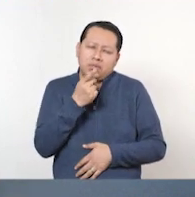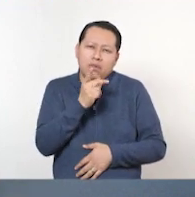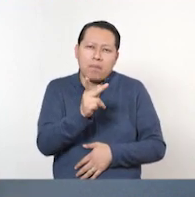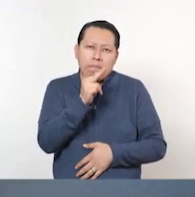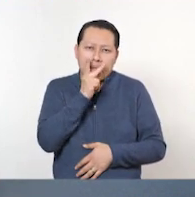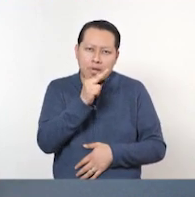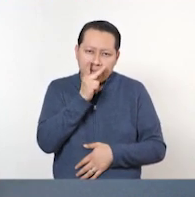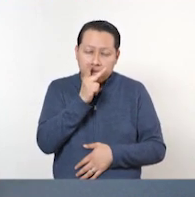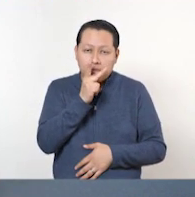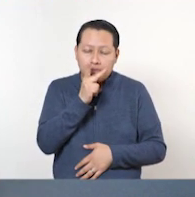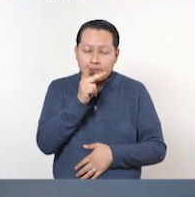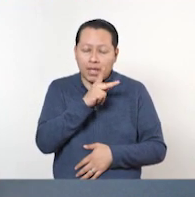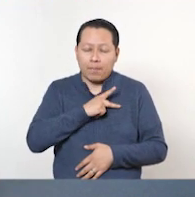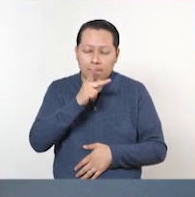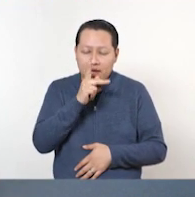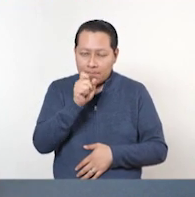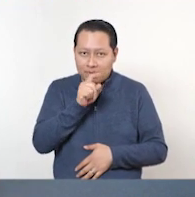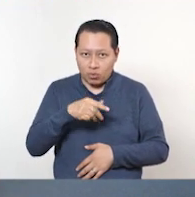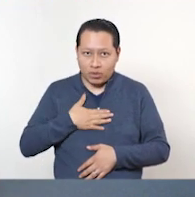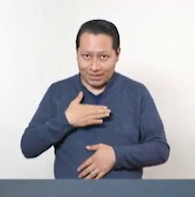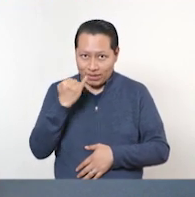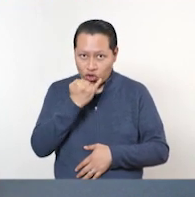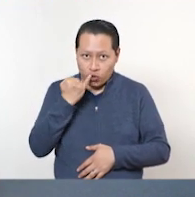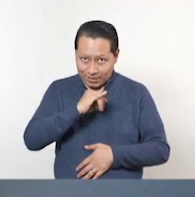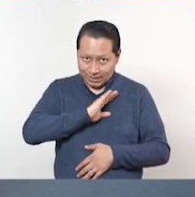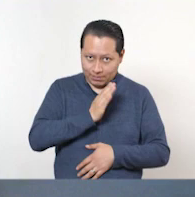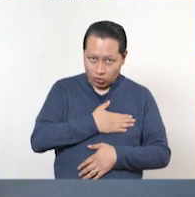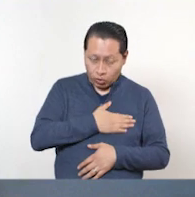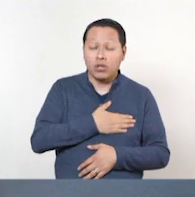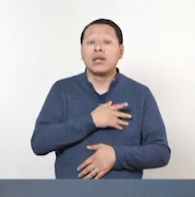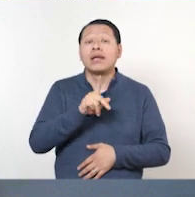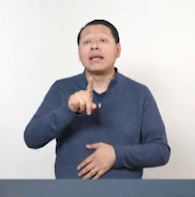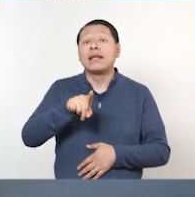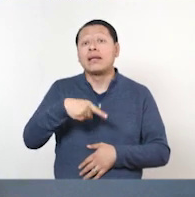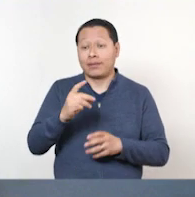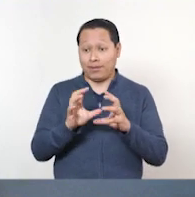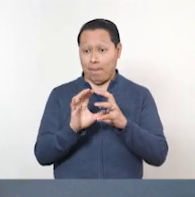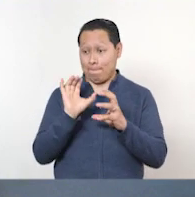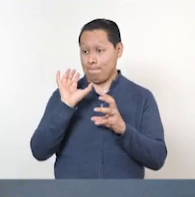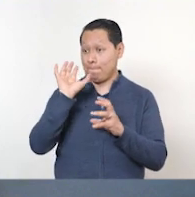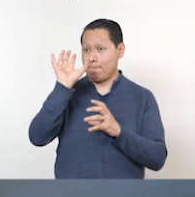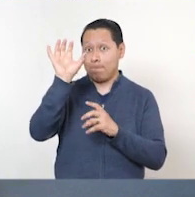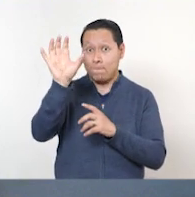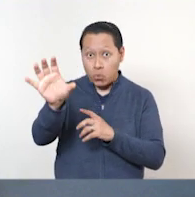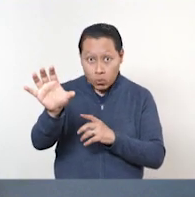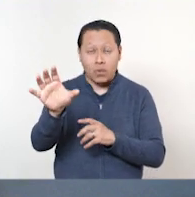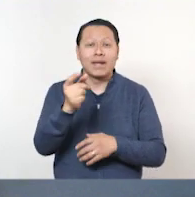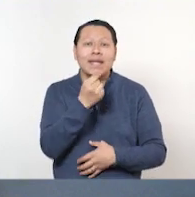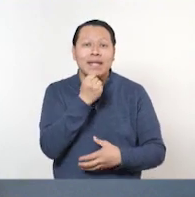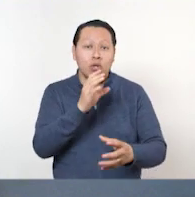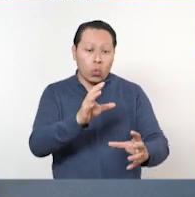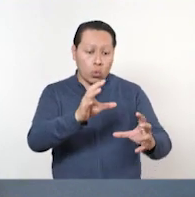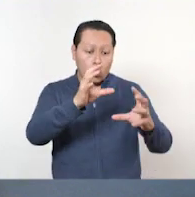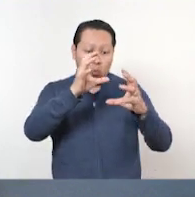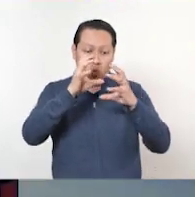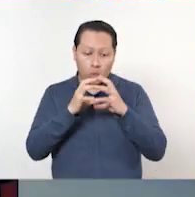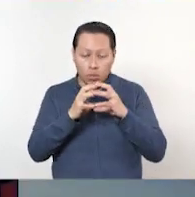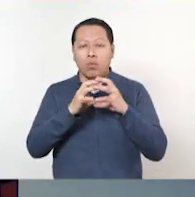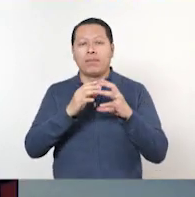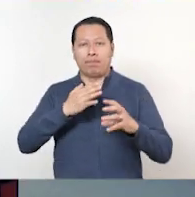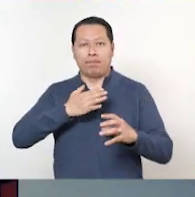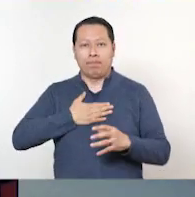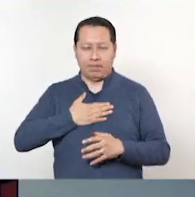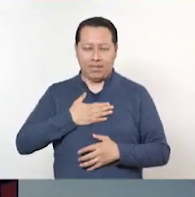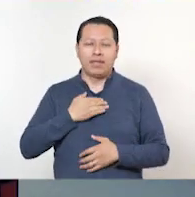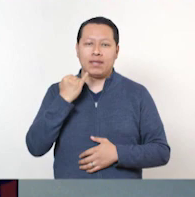la palabra en mi lengua materna, que es el español. Y la niña o el niño que la reciba la dirá en su lengua materna